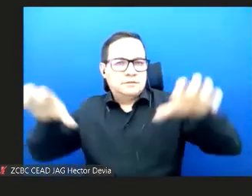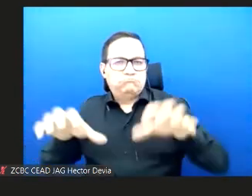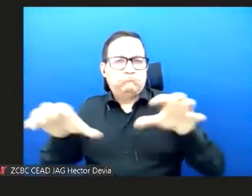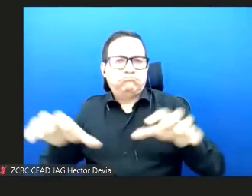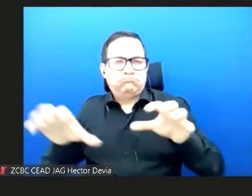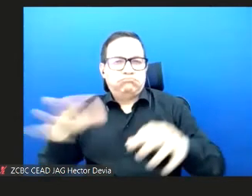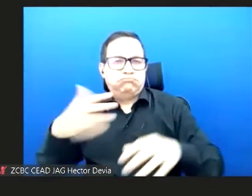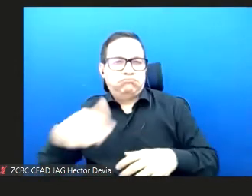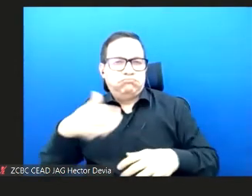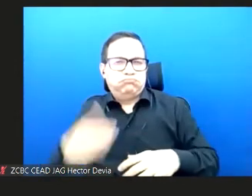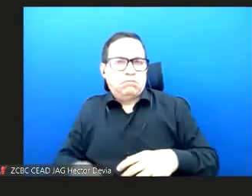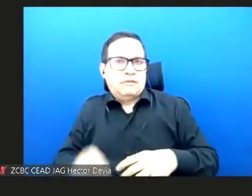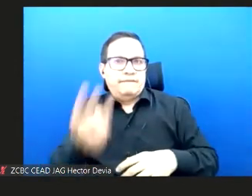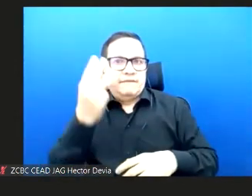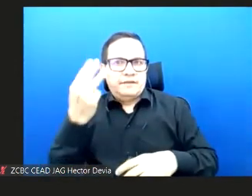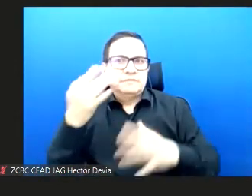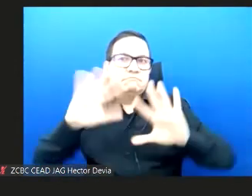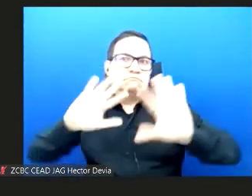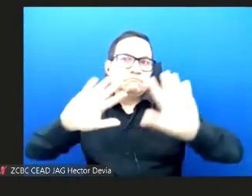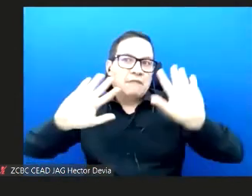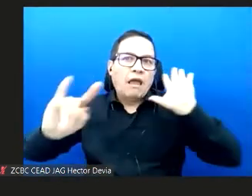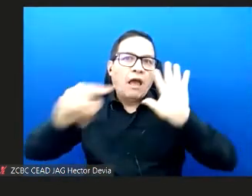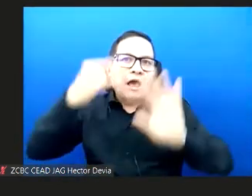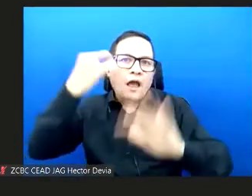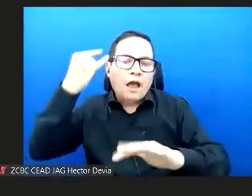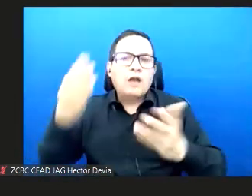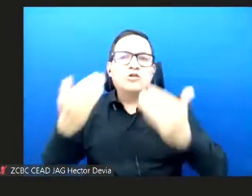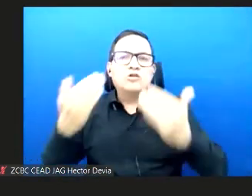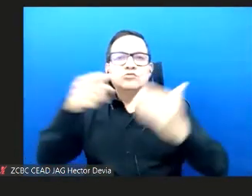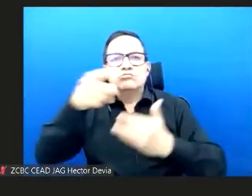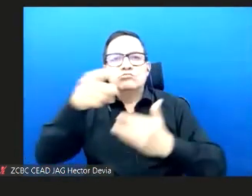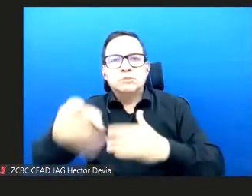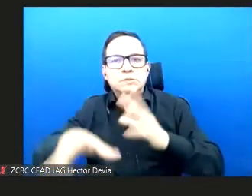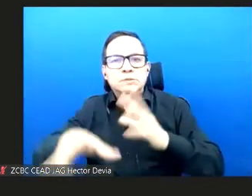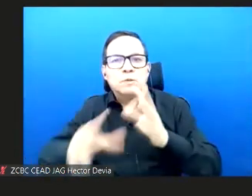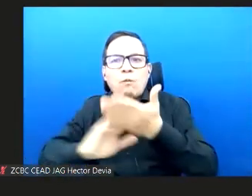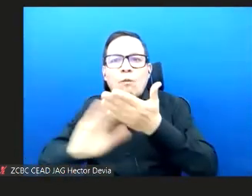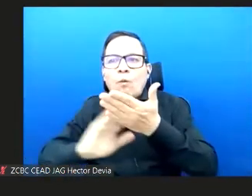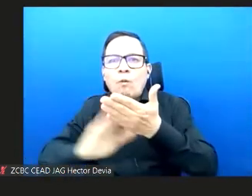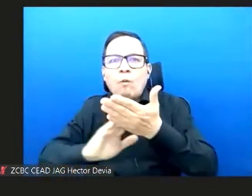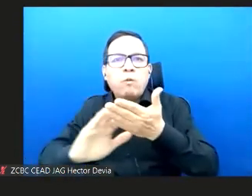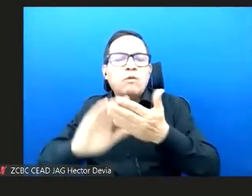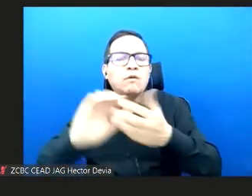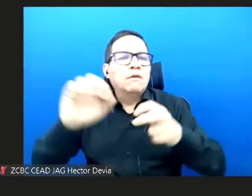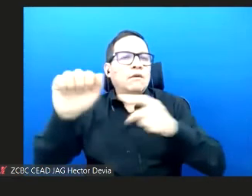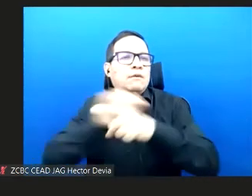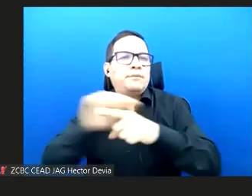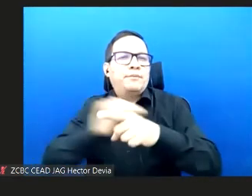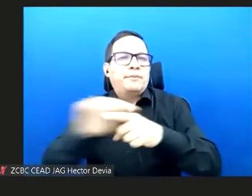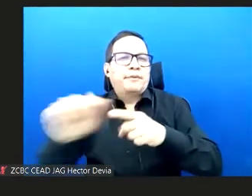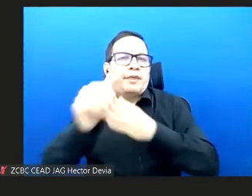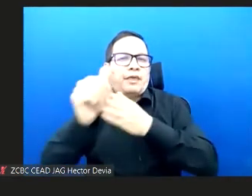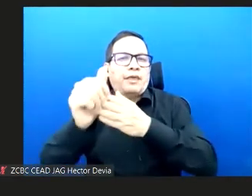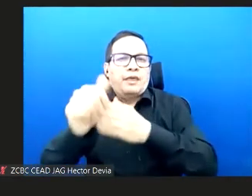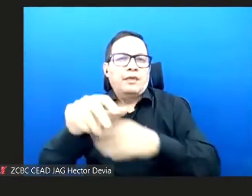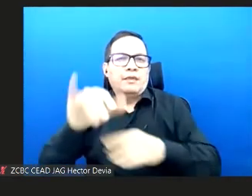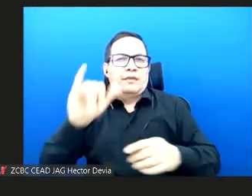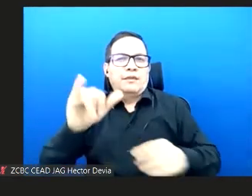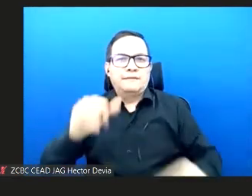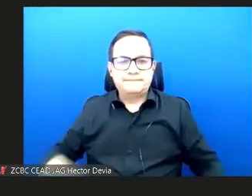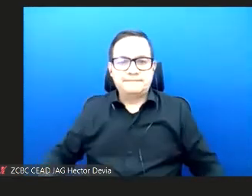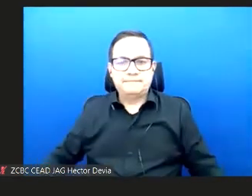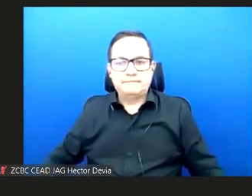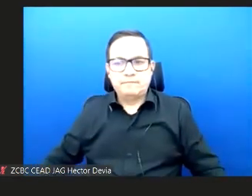muy probablemente les sirva para solucionar los ejercicios de la guía. Espérenme un segundo que tengo